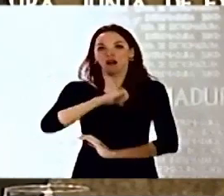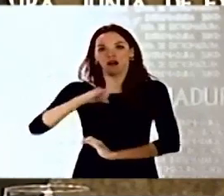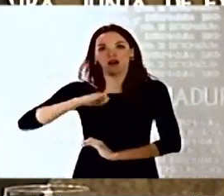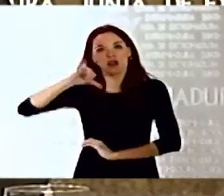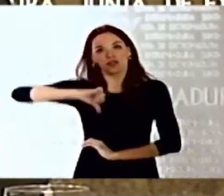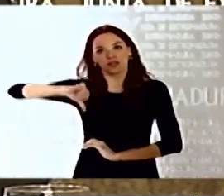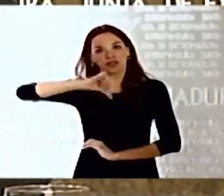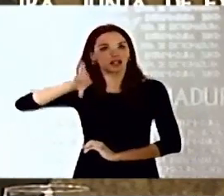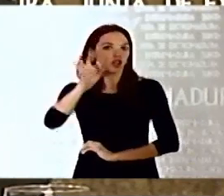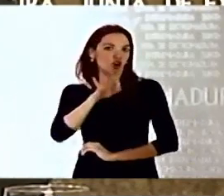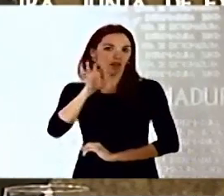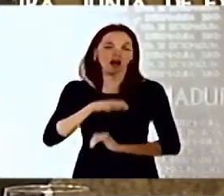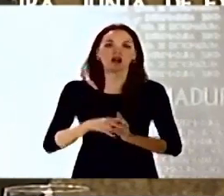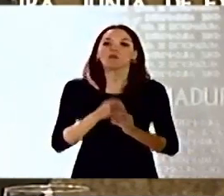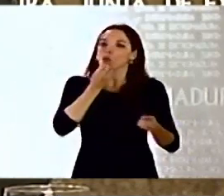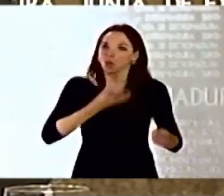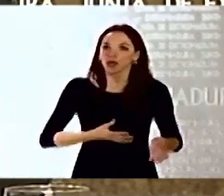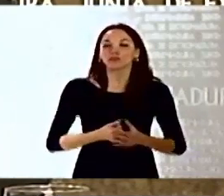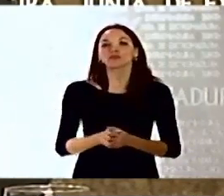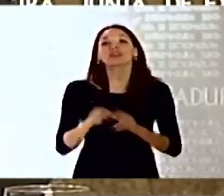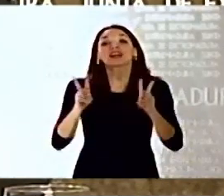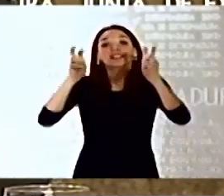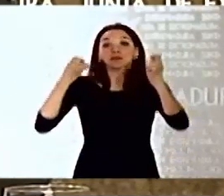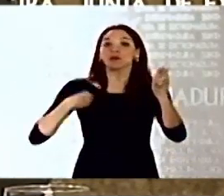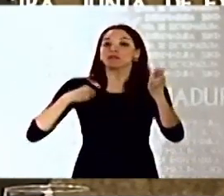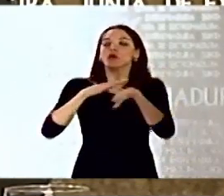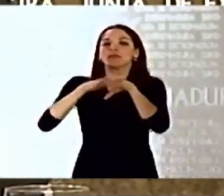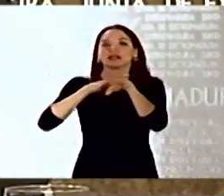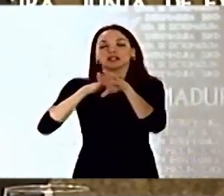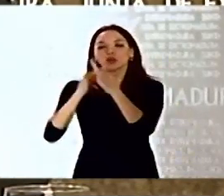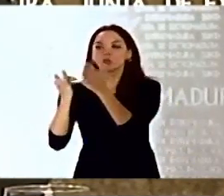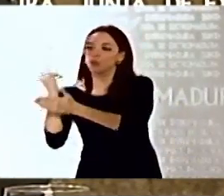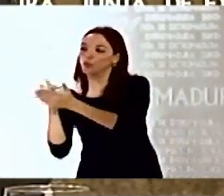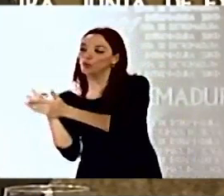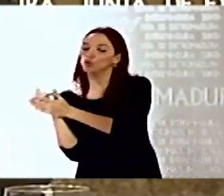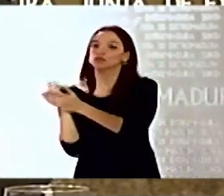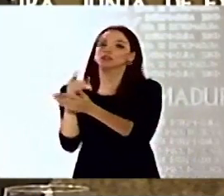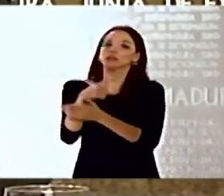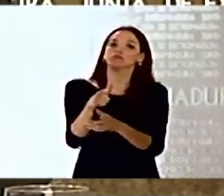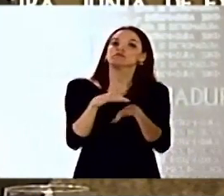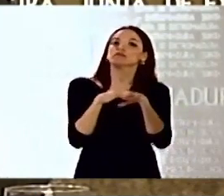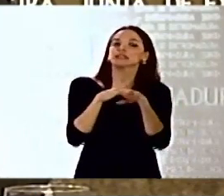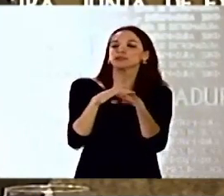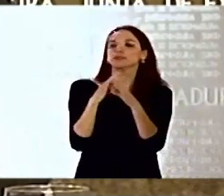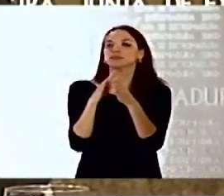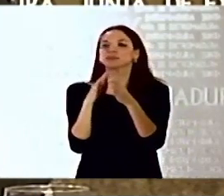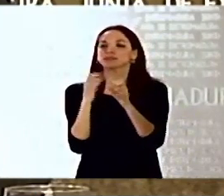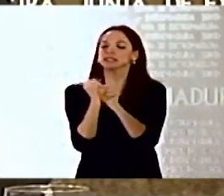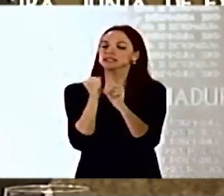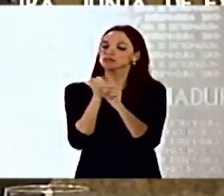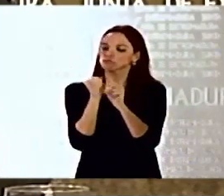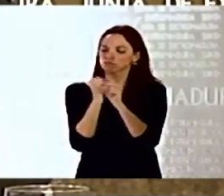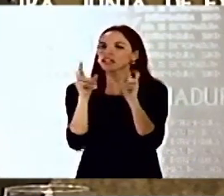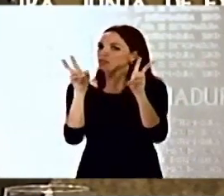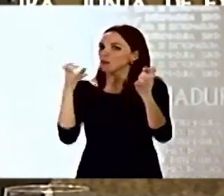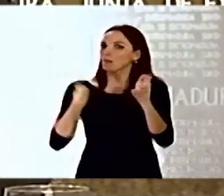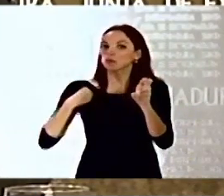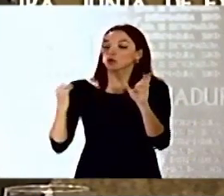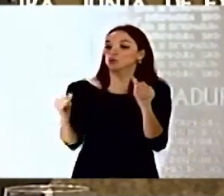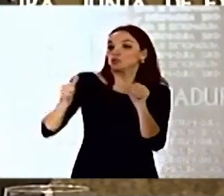es una historia que viene trabajando el Ministerio de Agricultura con el ministro Luis Planas a la cabeza, directamente con el que ha